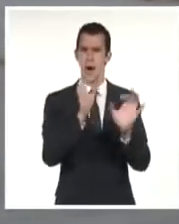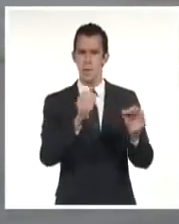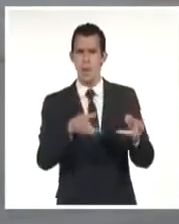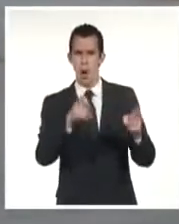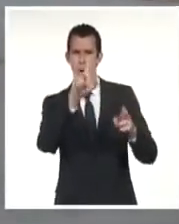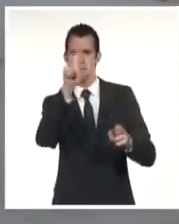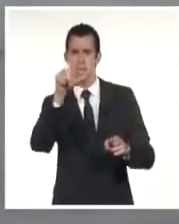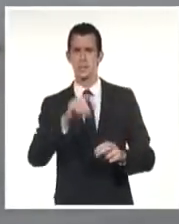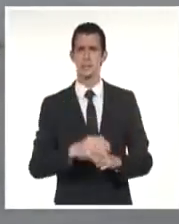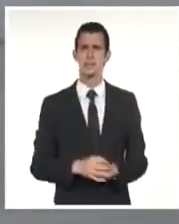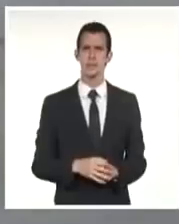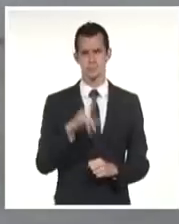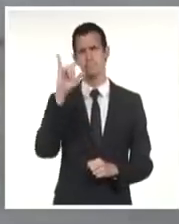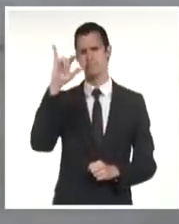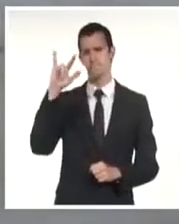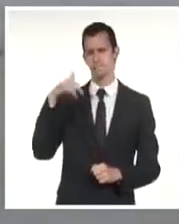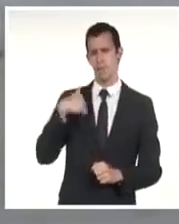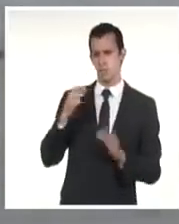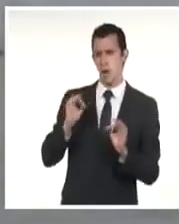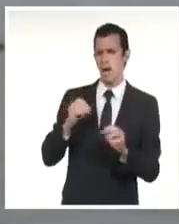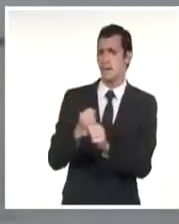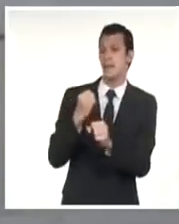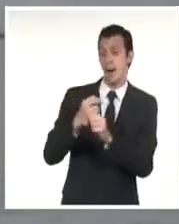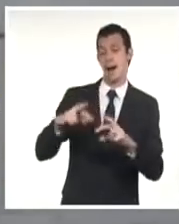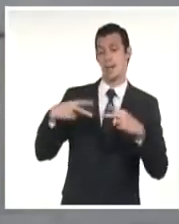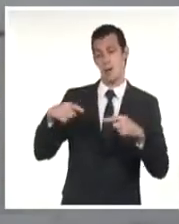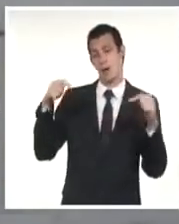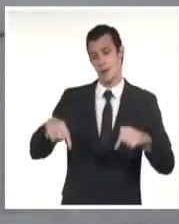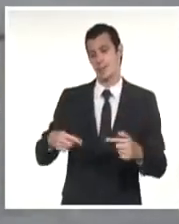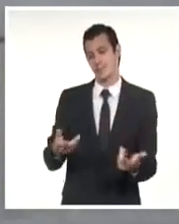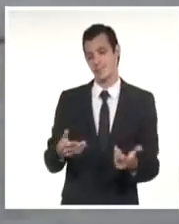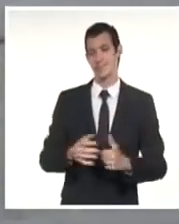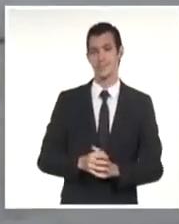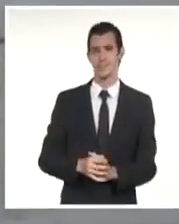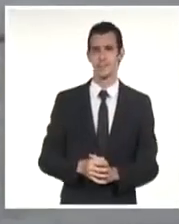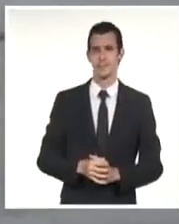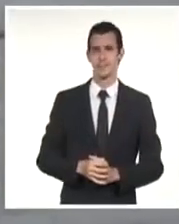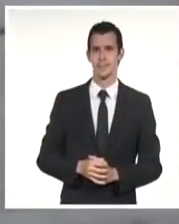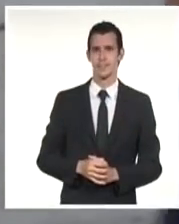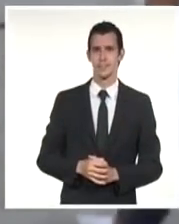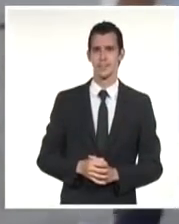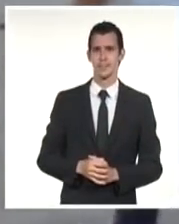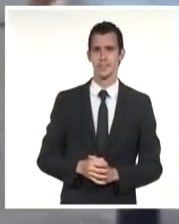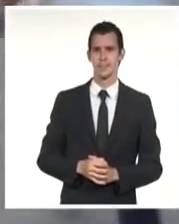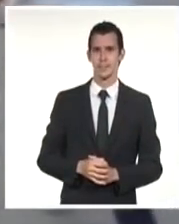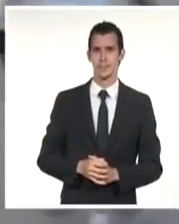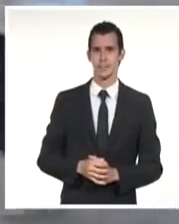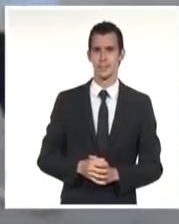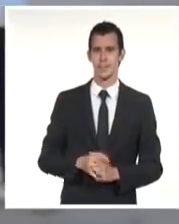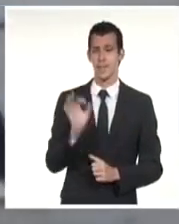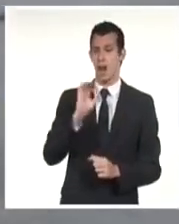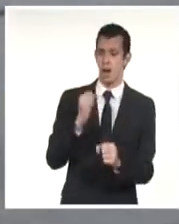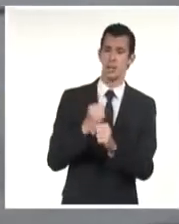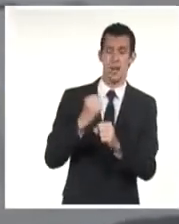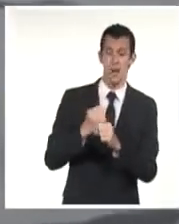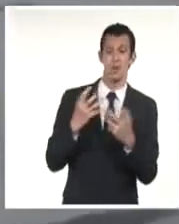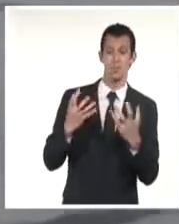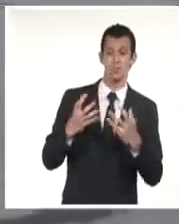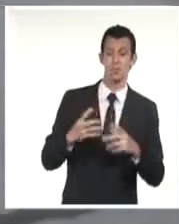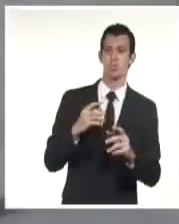6 meses que... Sí, estoy aquí trabajando de nuevo hoy, mami. Estoy trabajando de nuevo hoy aquí. Todavía estamos trabajando mucho